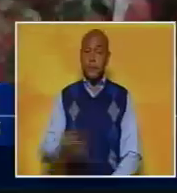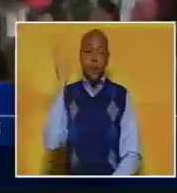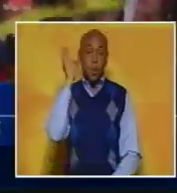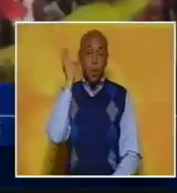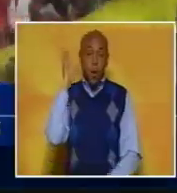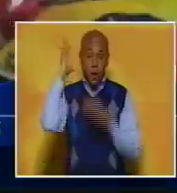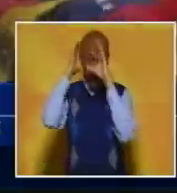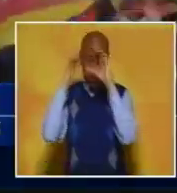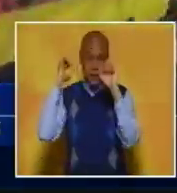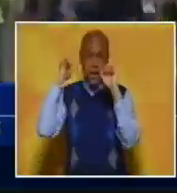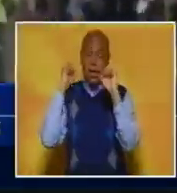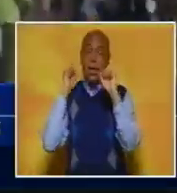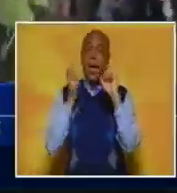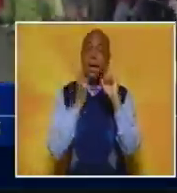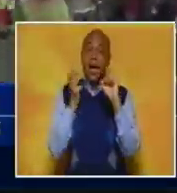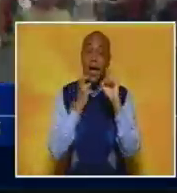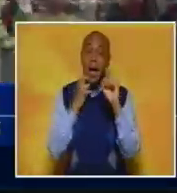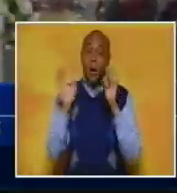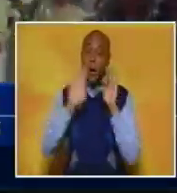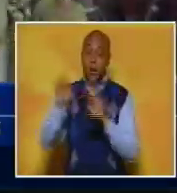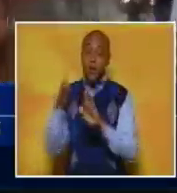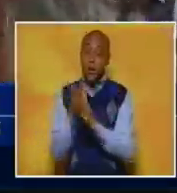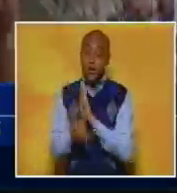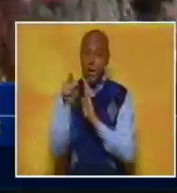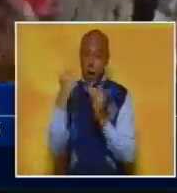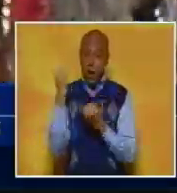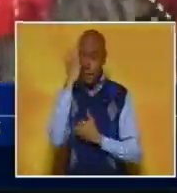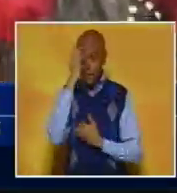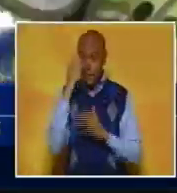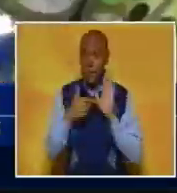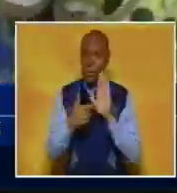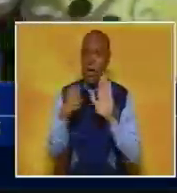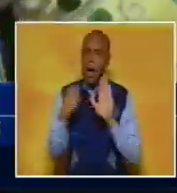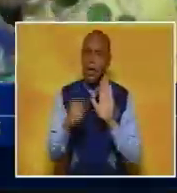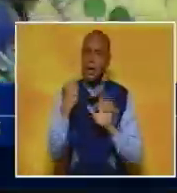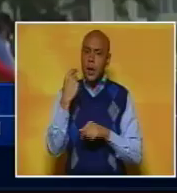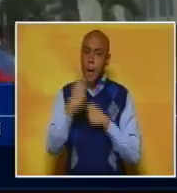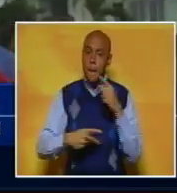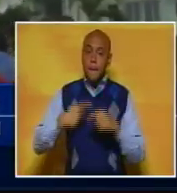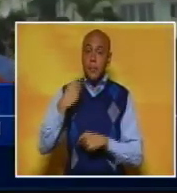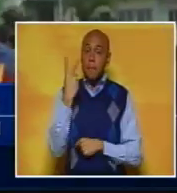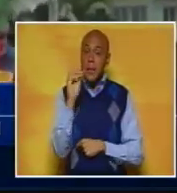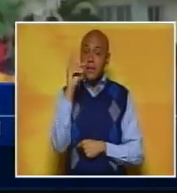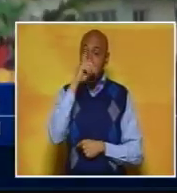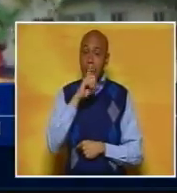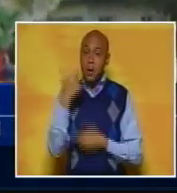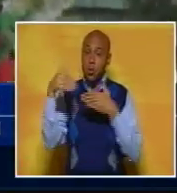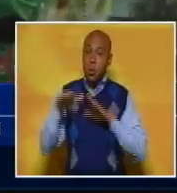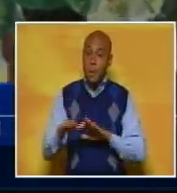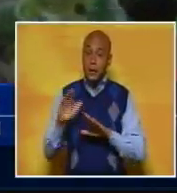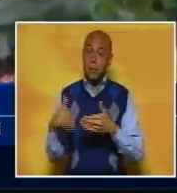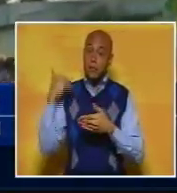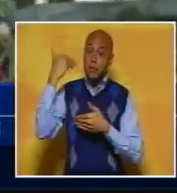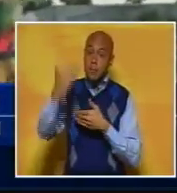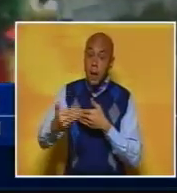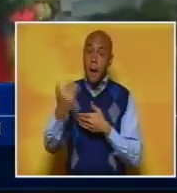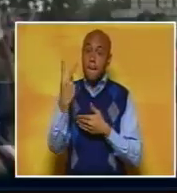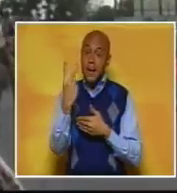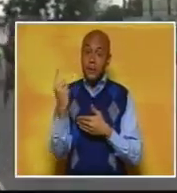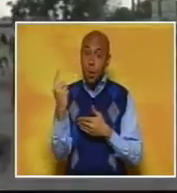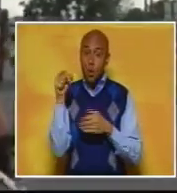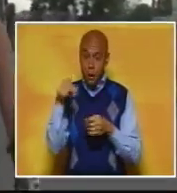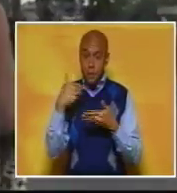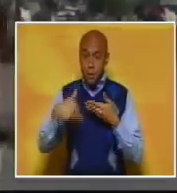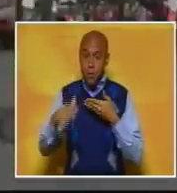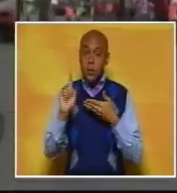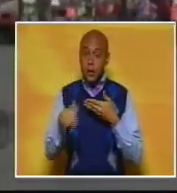del cacao venezolano aseveró que esta actividad carnestolenda tenía más de 2 décadas que no se realizaba y que en el 2021 Caripito será el epicentro